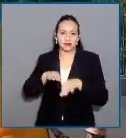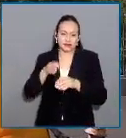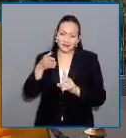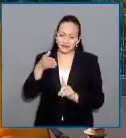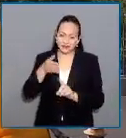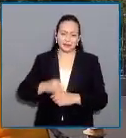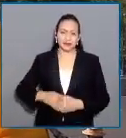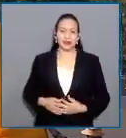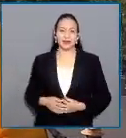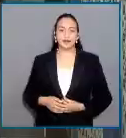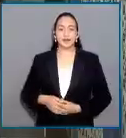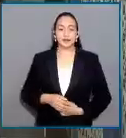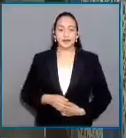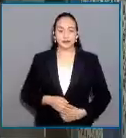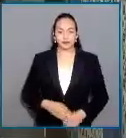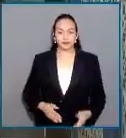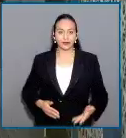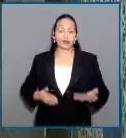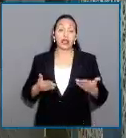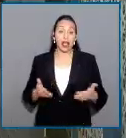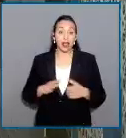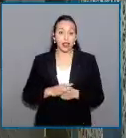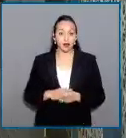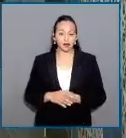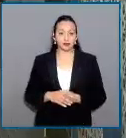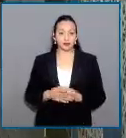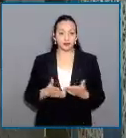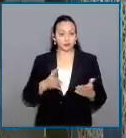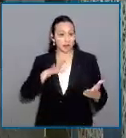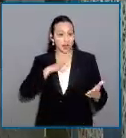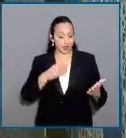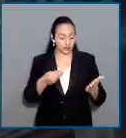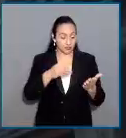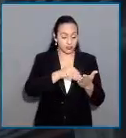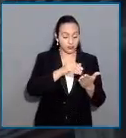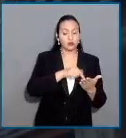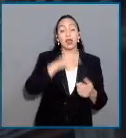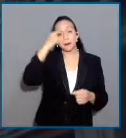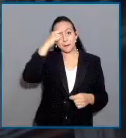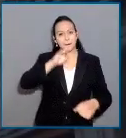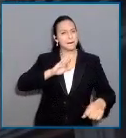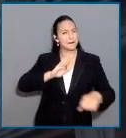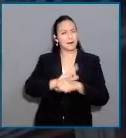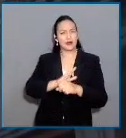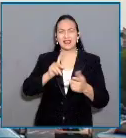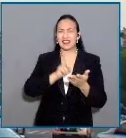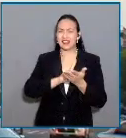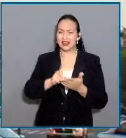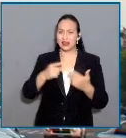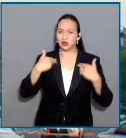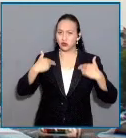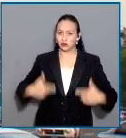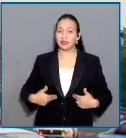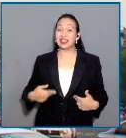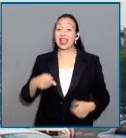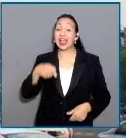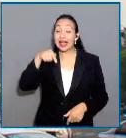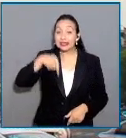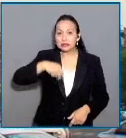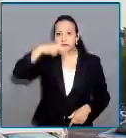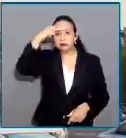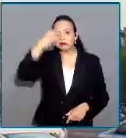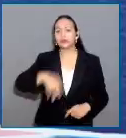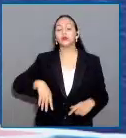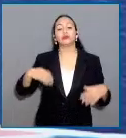del control de convencionalidad, que es necesario para la protección de derechos humanos, está en riesgo en México con las recientes reformas a